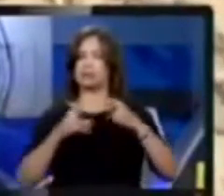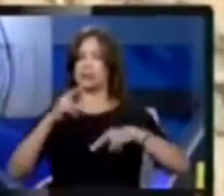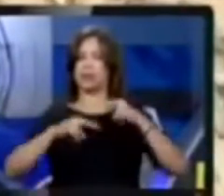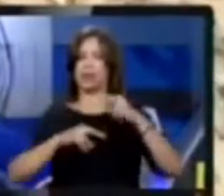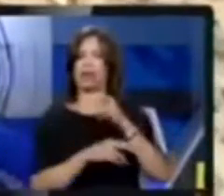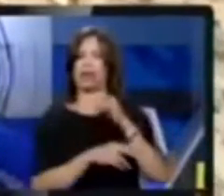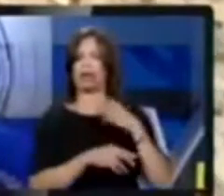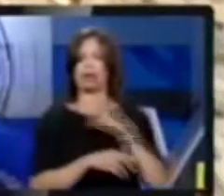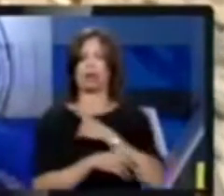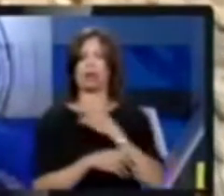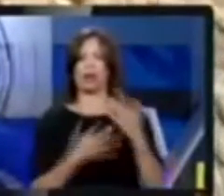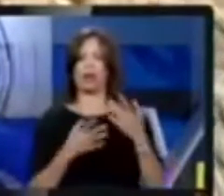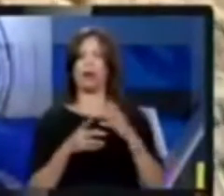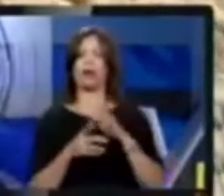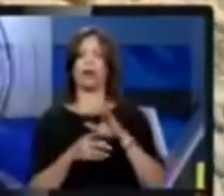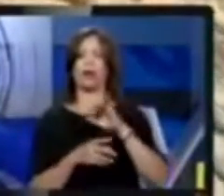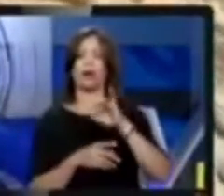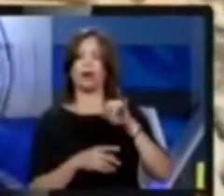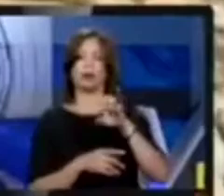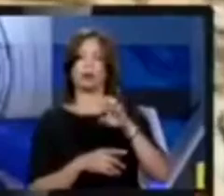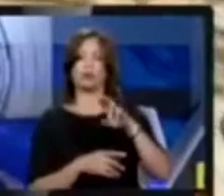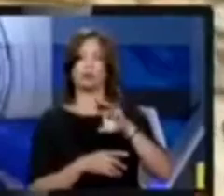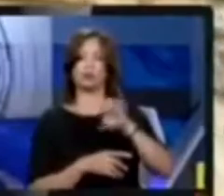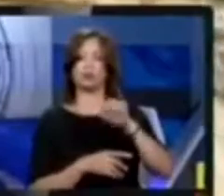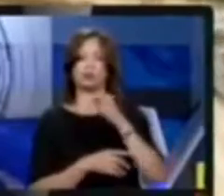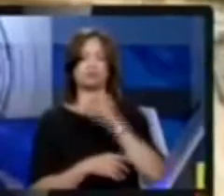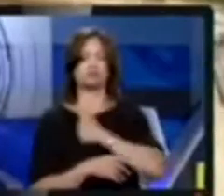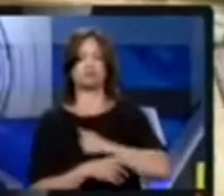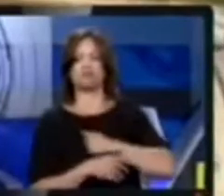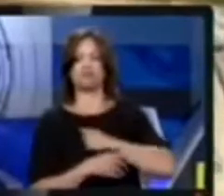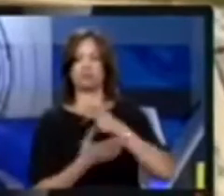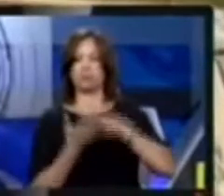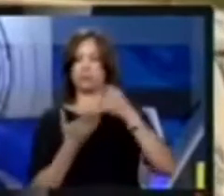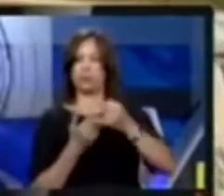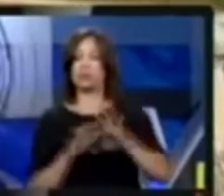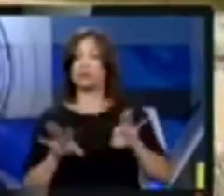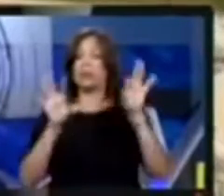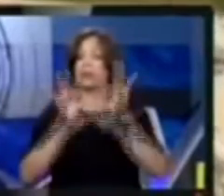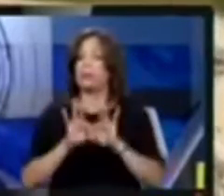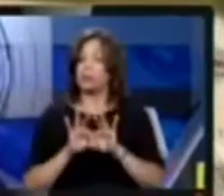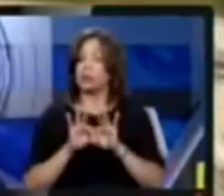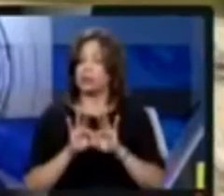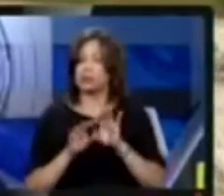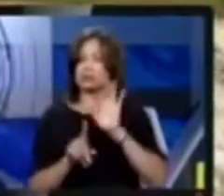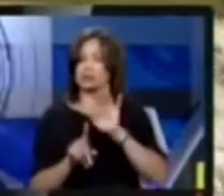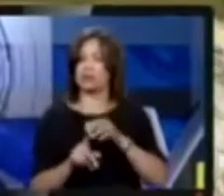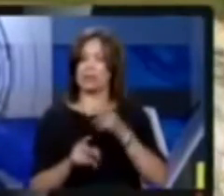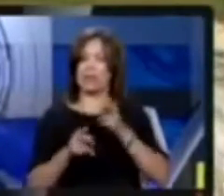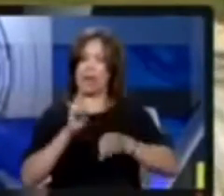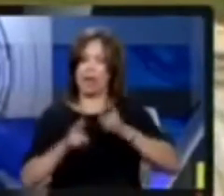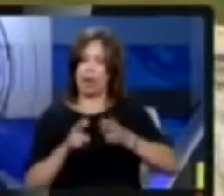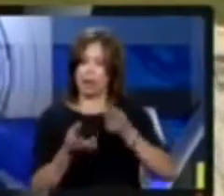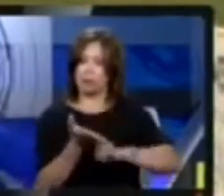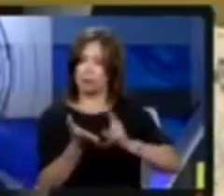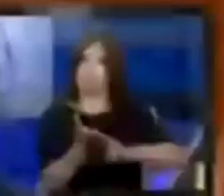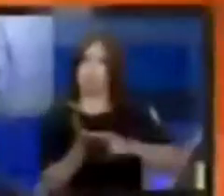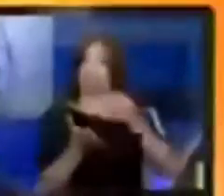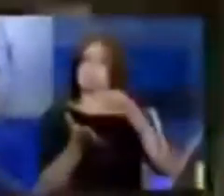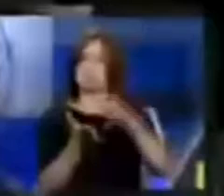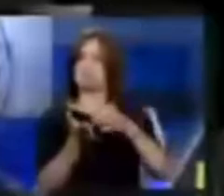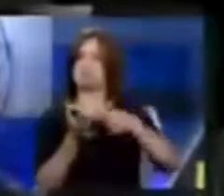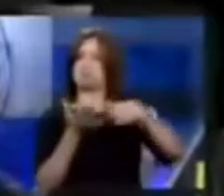el diputado Nelson de Jesús Arroyo Perdomo expresó pesar porque proyectos de tanta importancia se conocían al vapor y